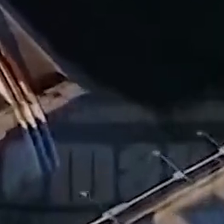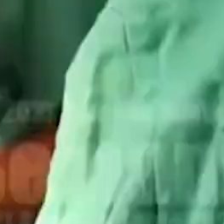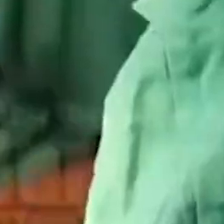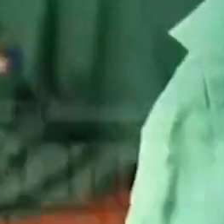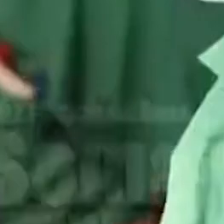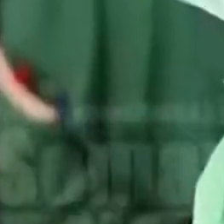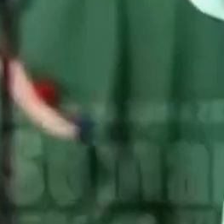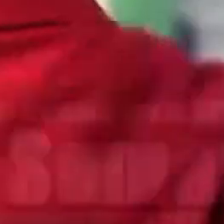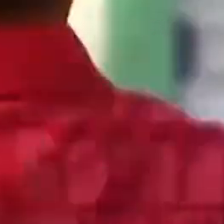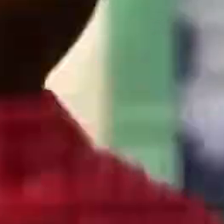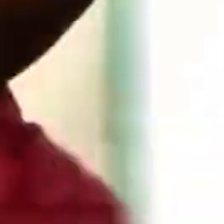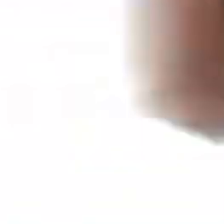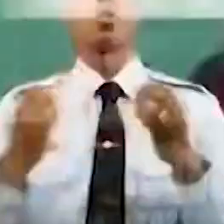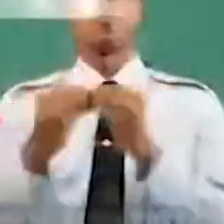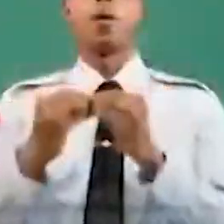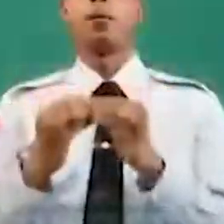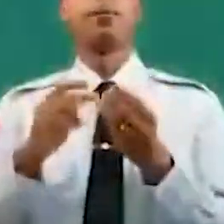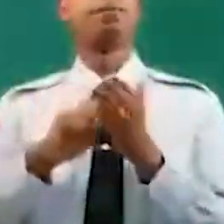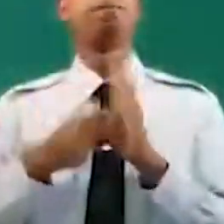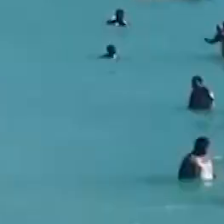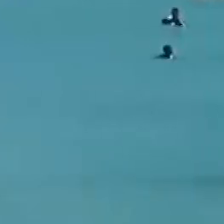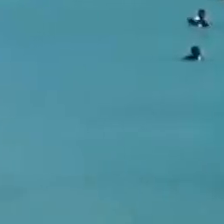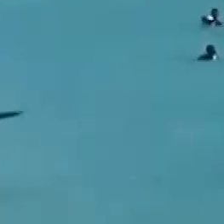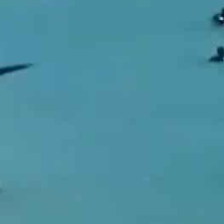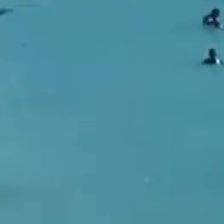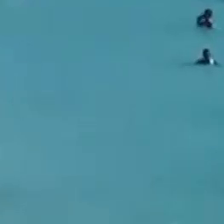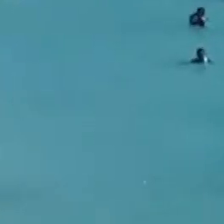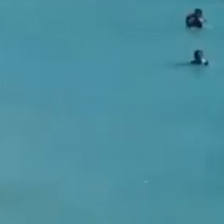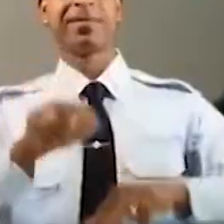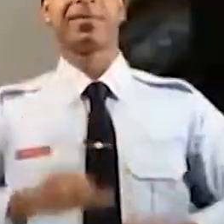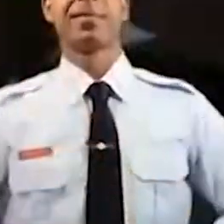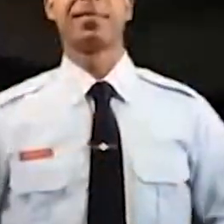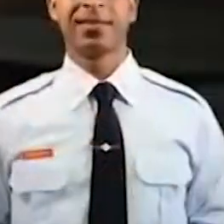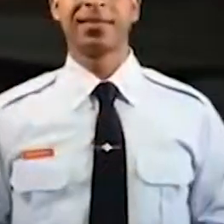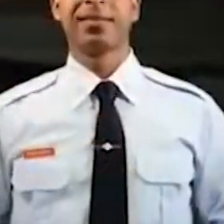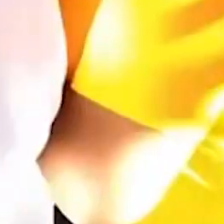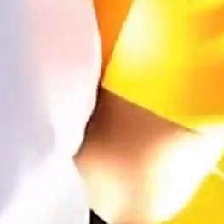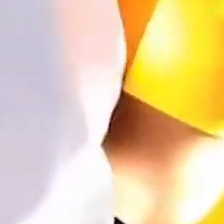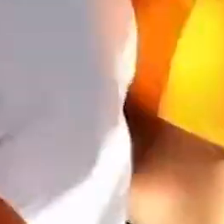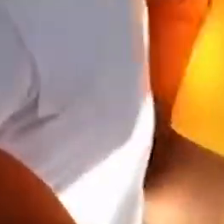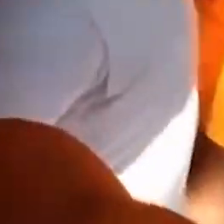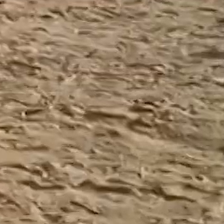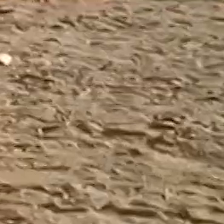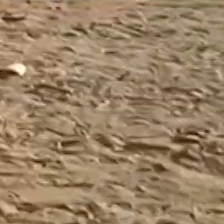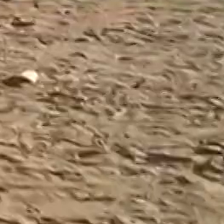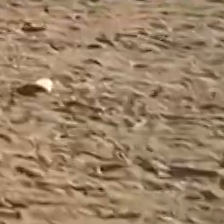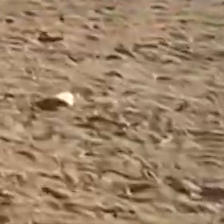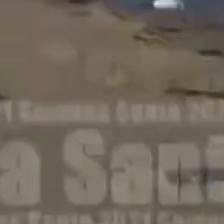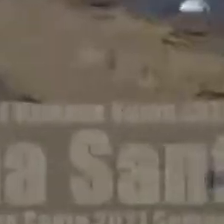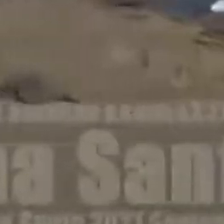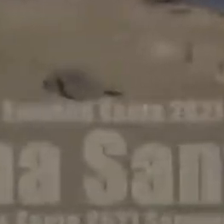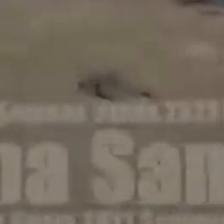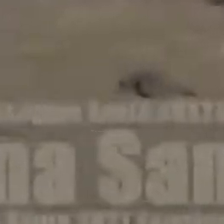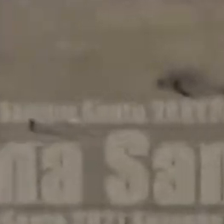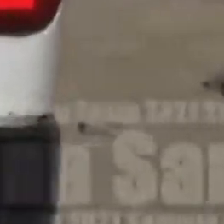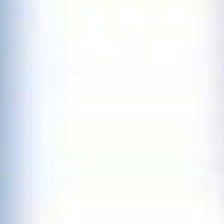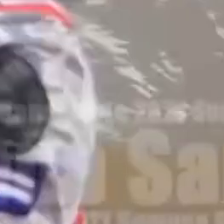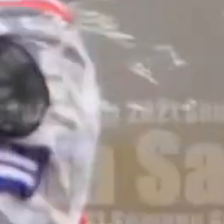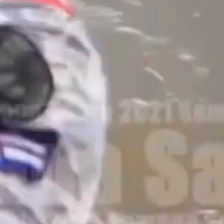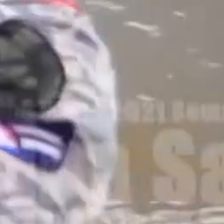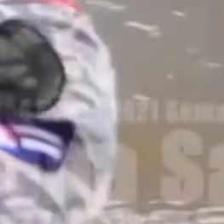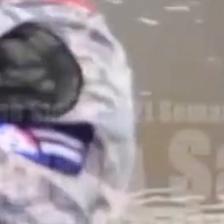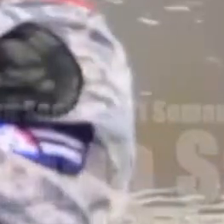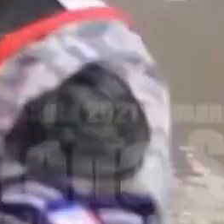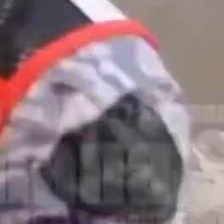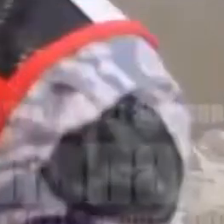Televisión Dominicana CERTV tendrá la más amplia cobertura informativa en Semana Santa a través de los canales de televisión Canal